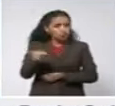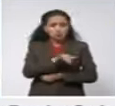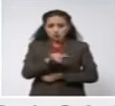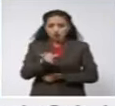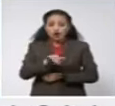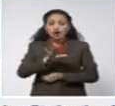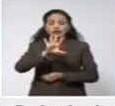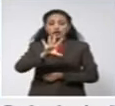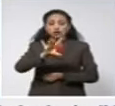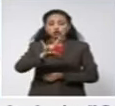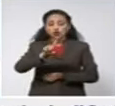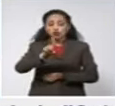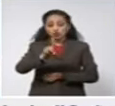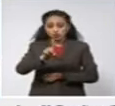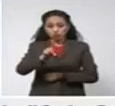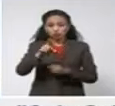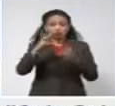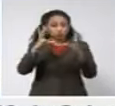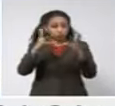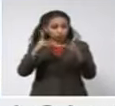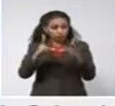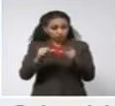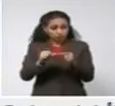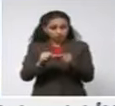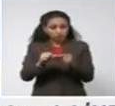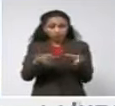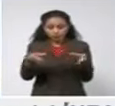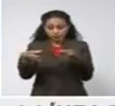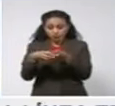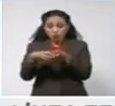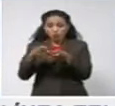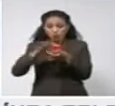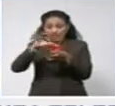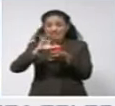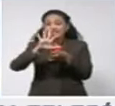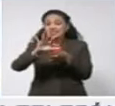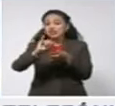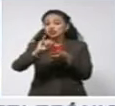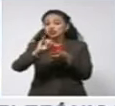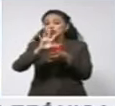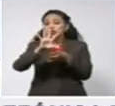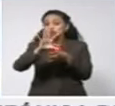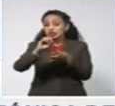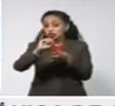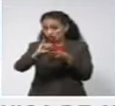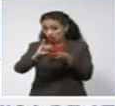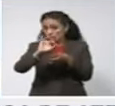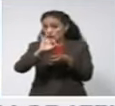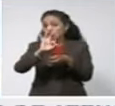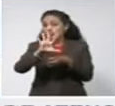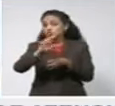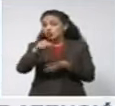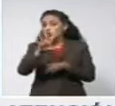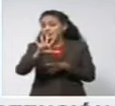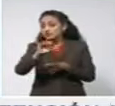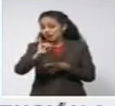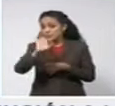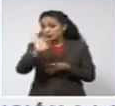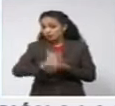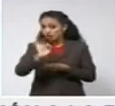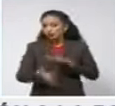591 acumulados diagnosticados, 506, el 85,6%, se encuentran de alta en